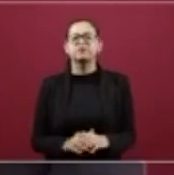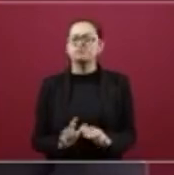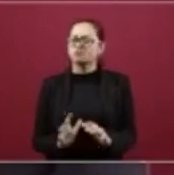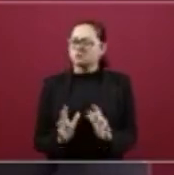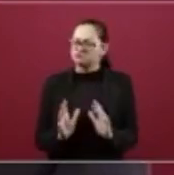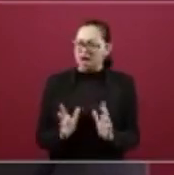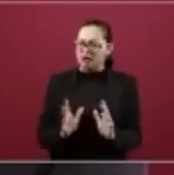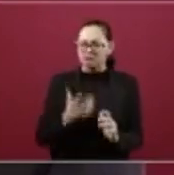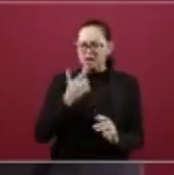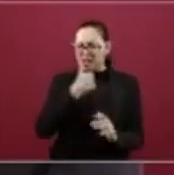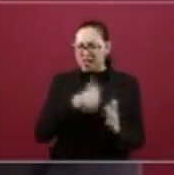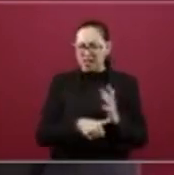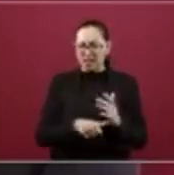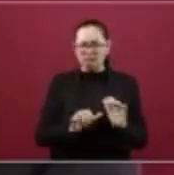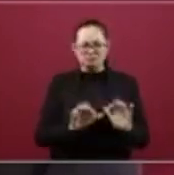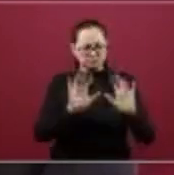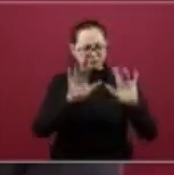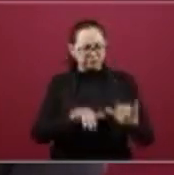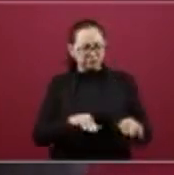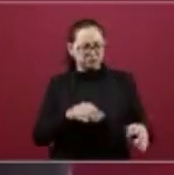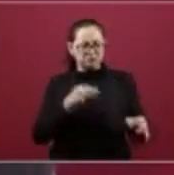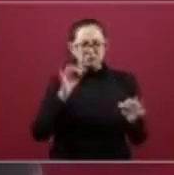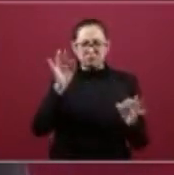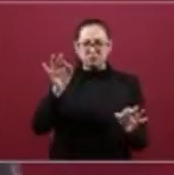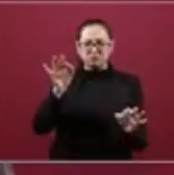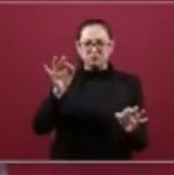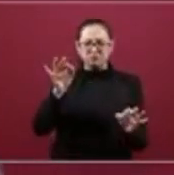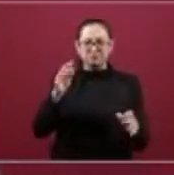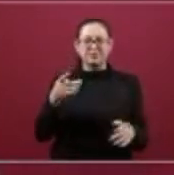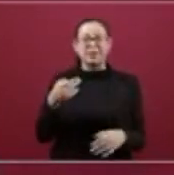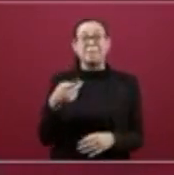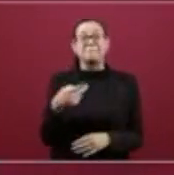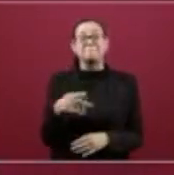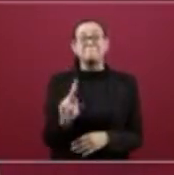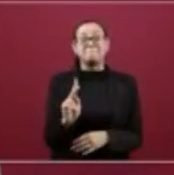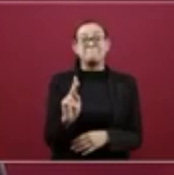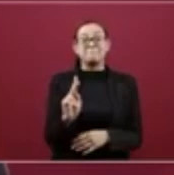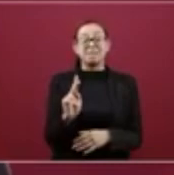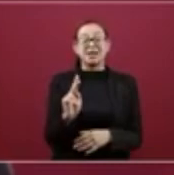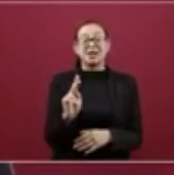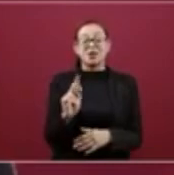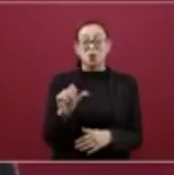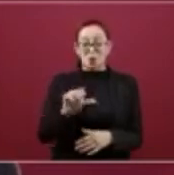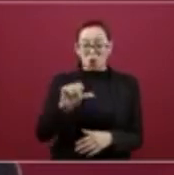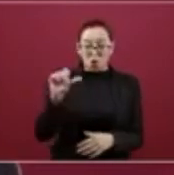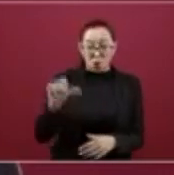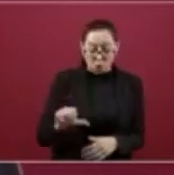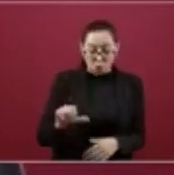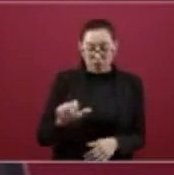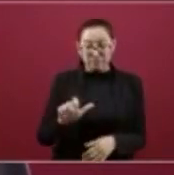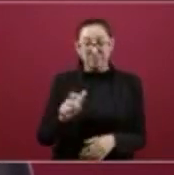carta, pero hoy, 18 de marzo, queremos destinar